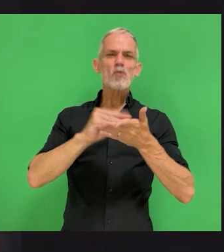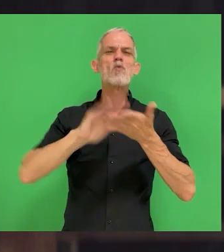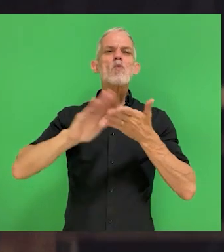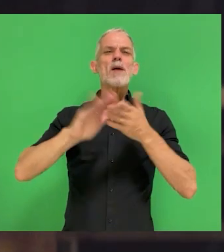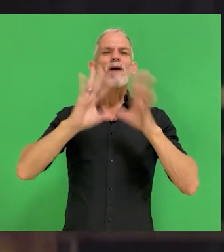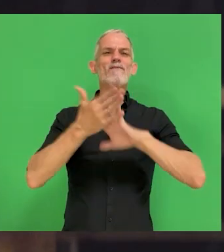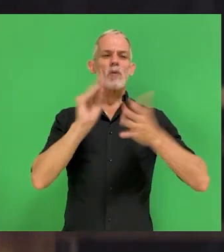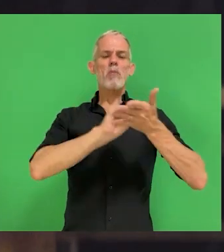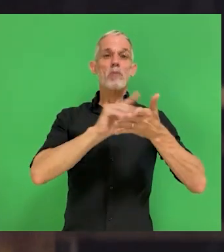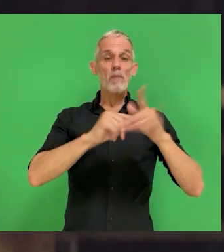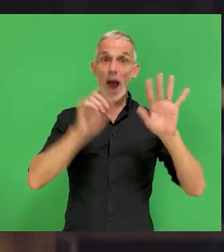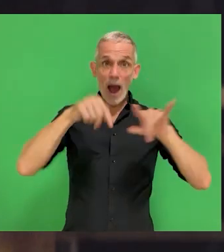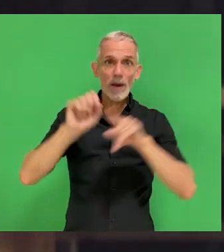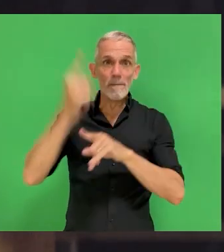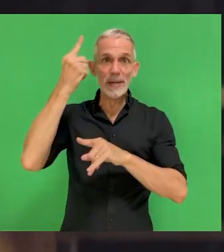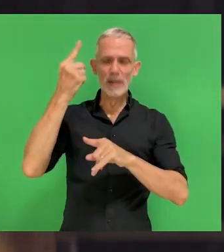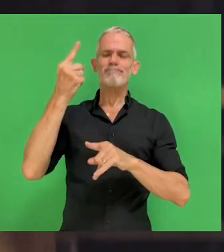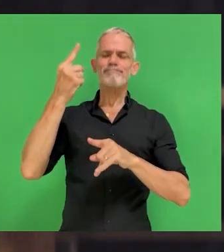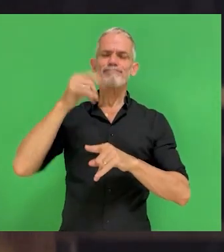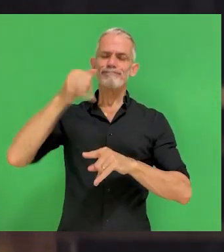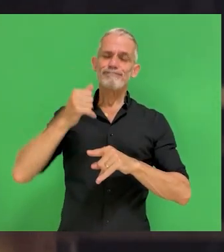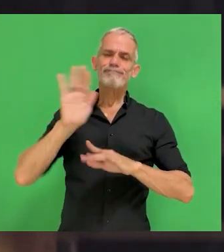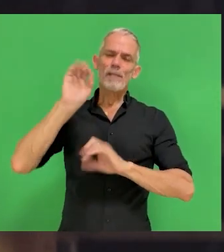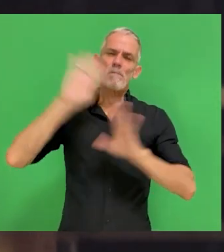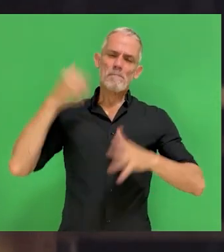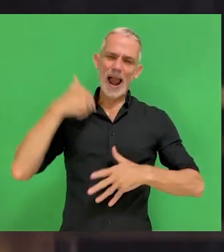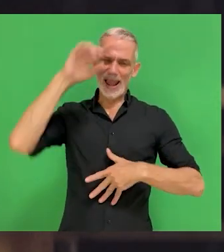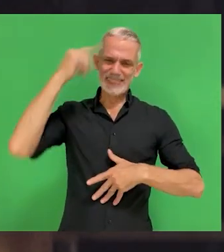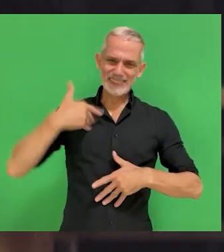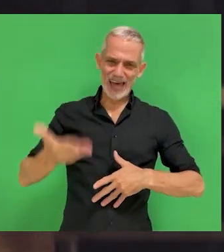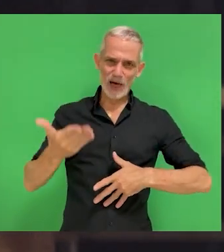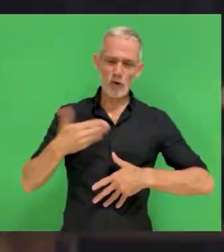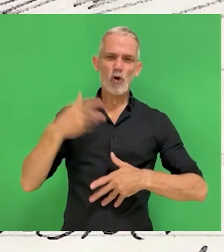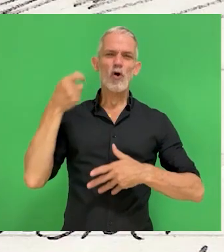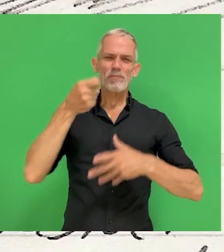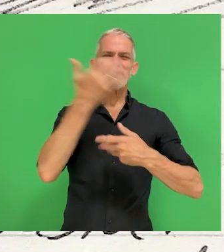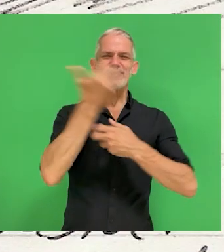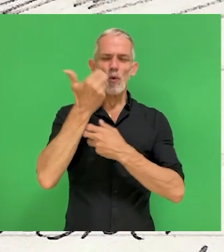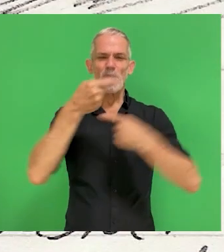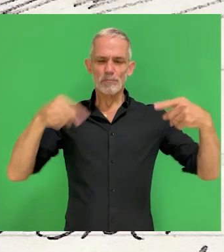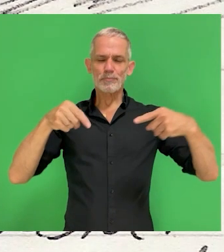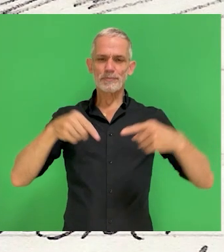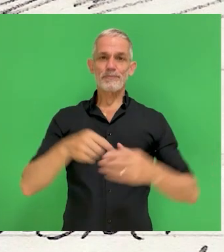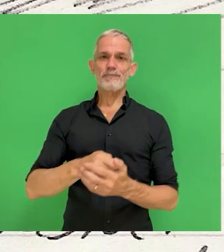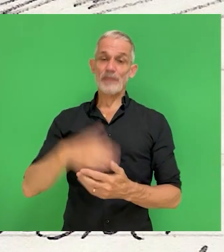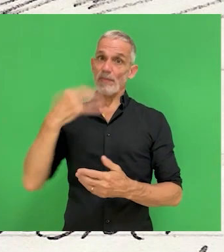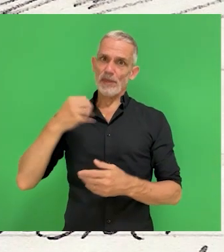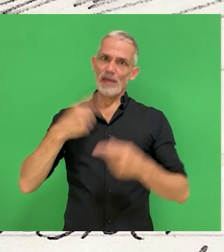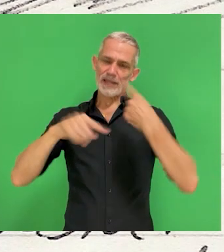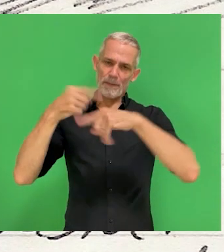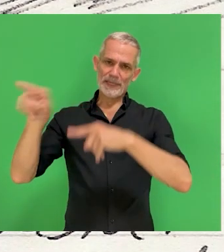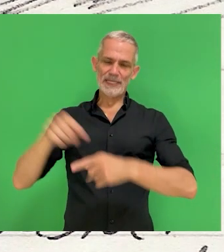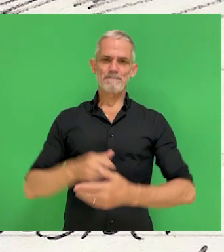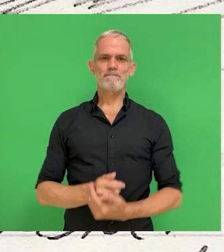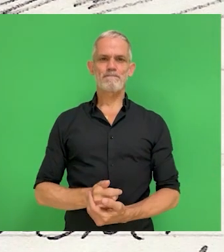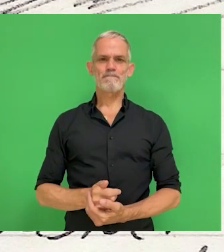nueva, asumía por primera vez sus crímenes de terrorismo. Había que hacerlo. Cartas manuscritas con dibujos en colores